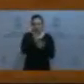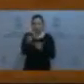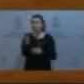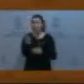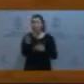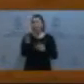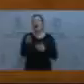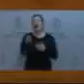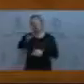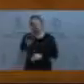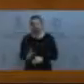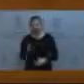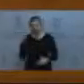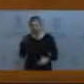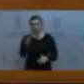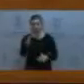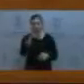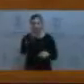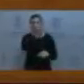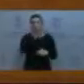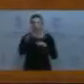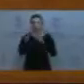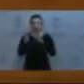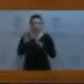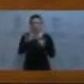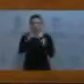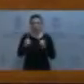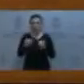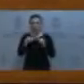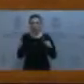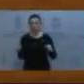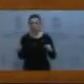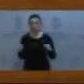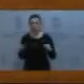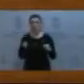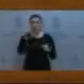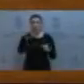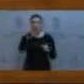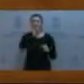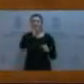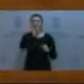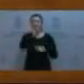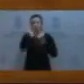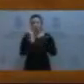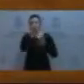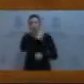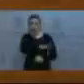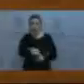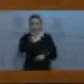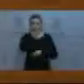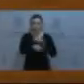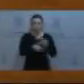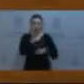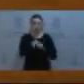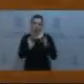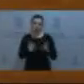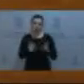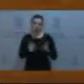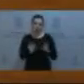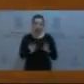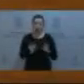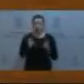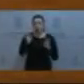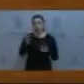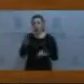no existen en 40 de los 78 municipios asturianos. El resultado es que solo el 15% de los niños las usan. Las ayudas